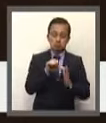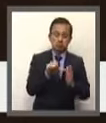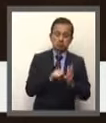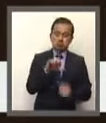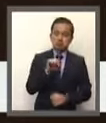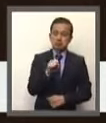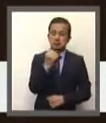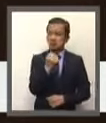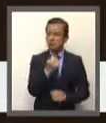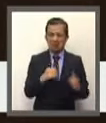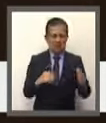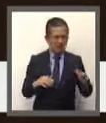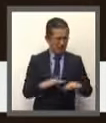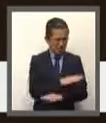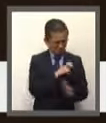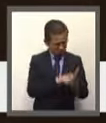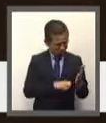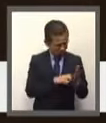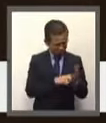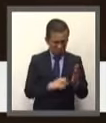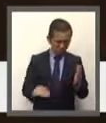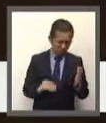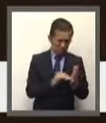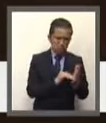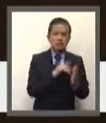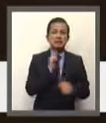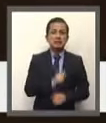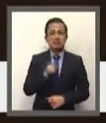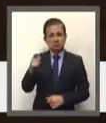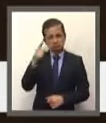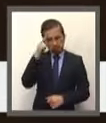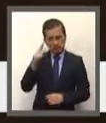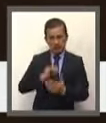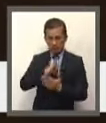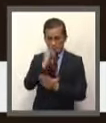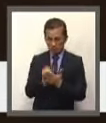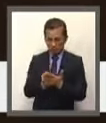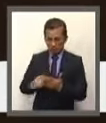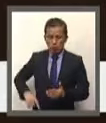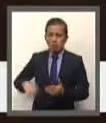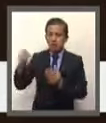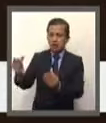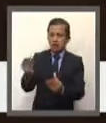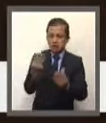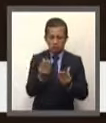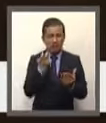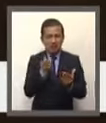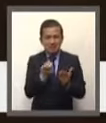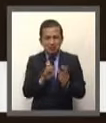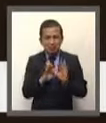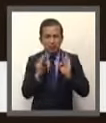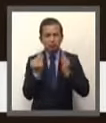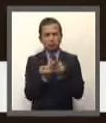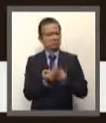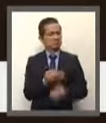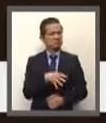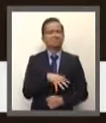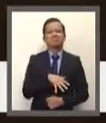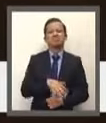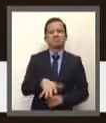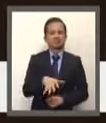que estableció un formato de presentación y análisis del informe de gobierno completamente